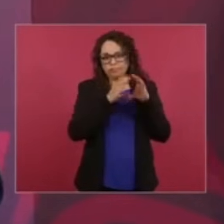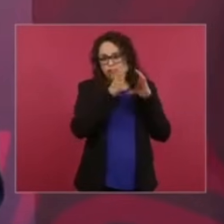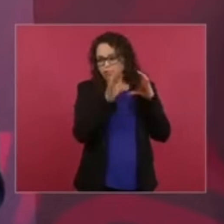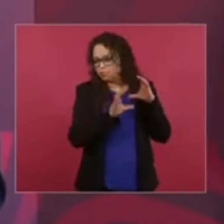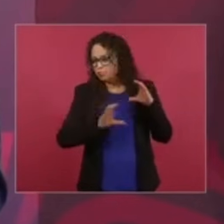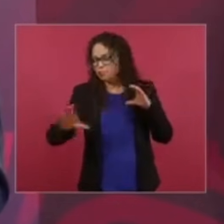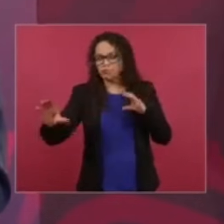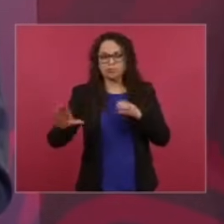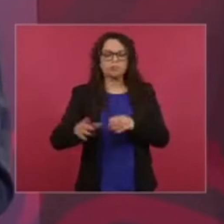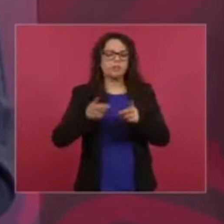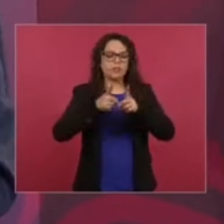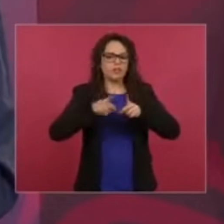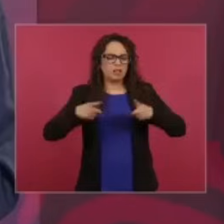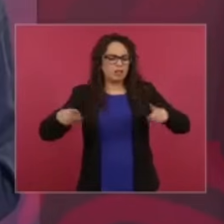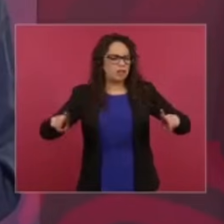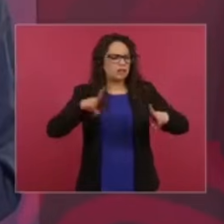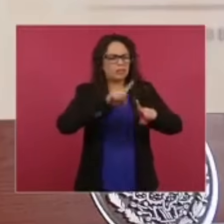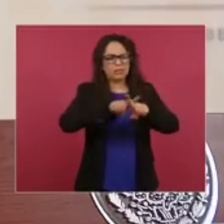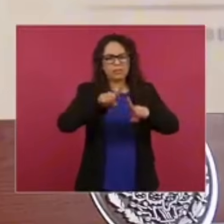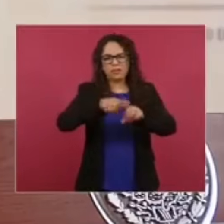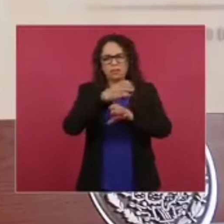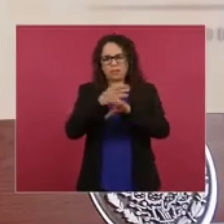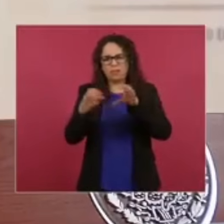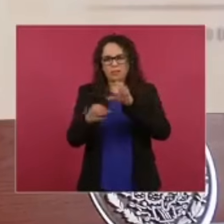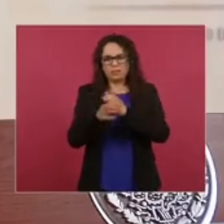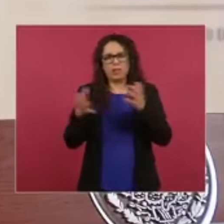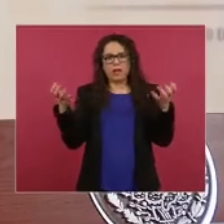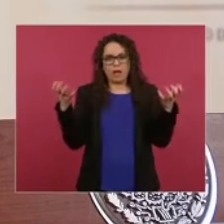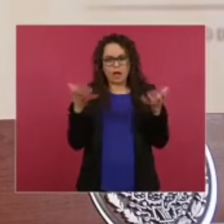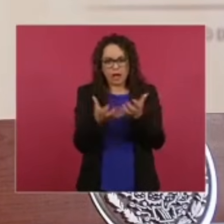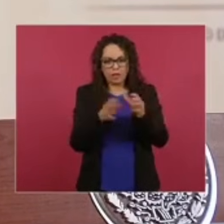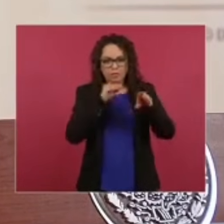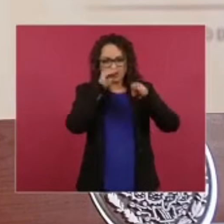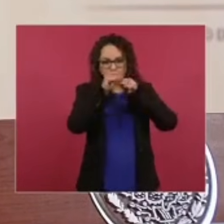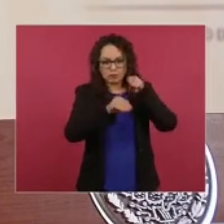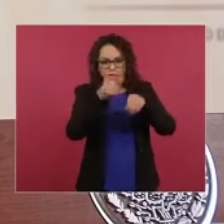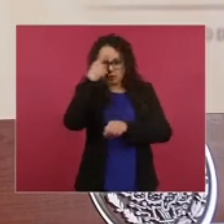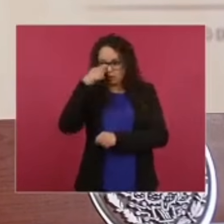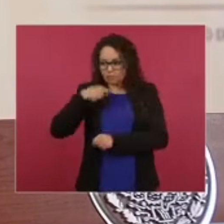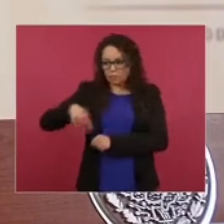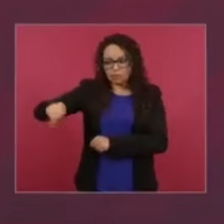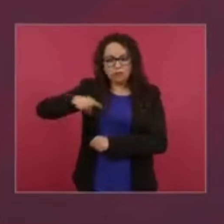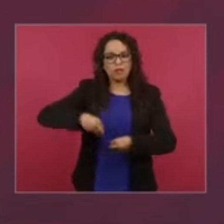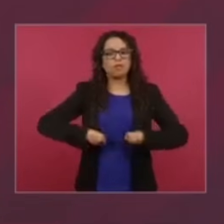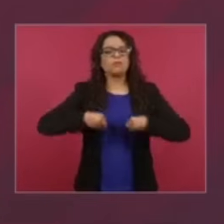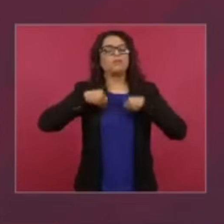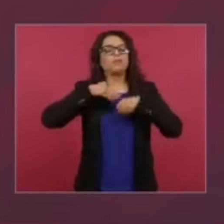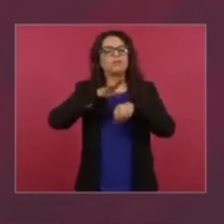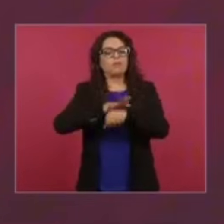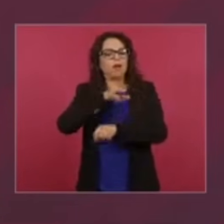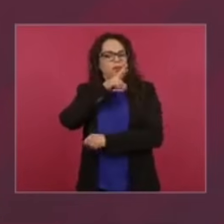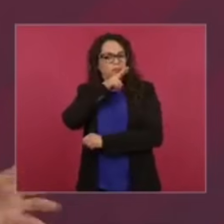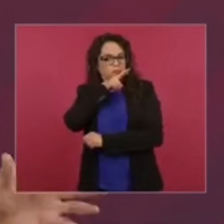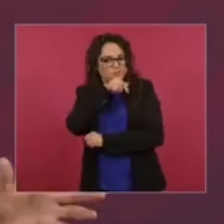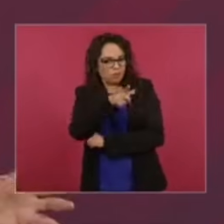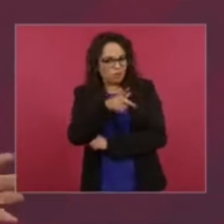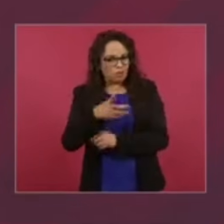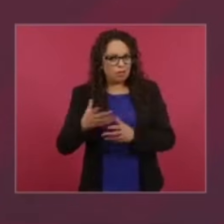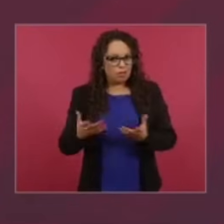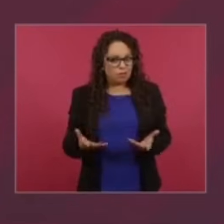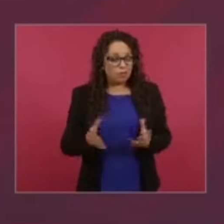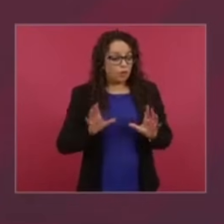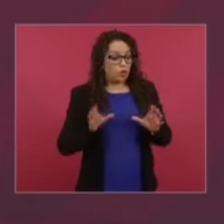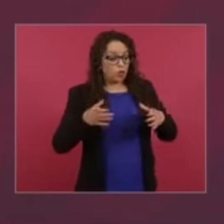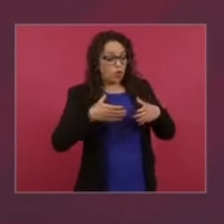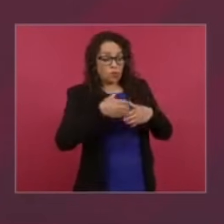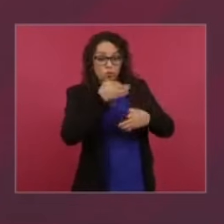de desarrollo de bienestar y lo mismo en todas las